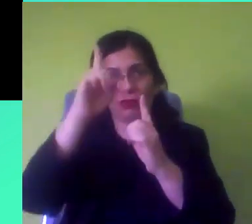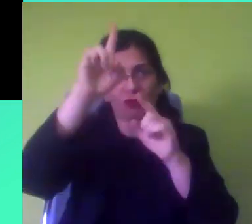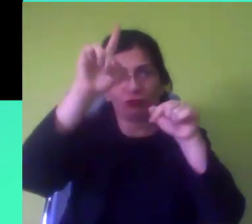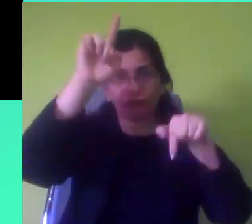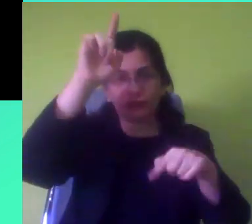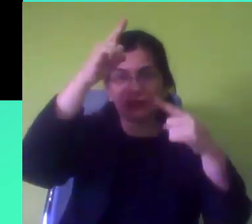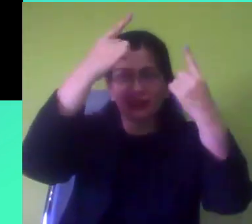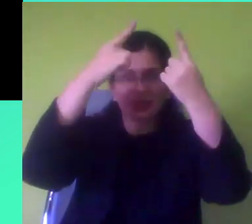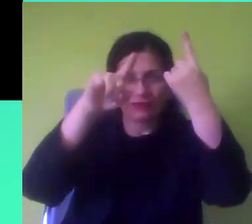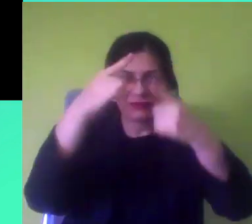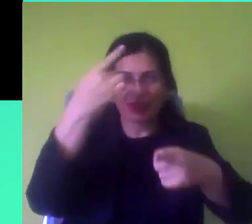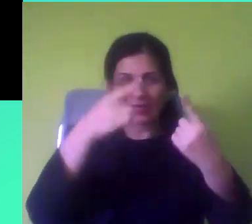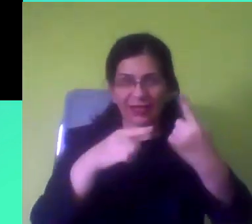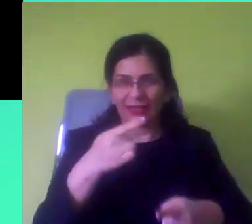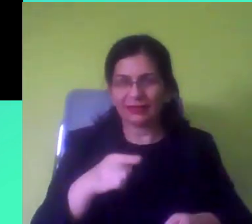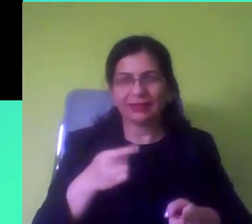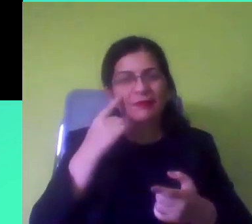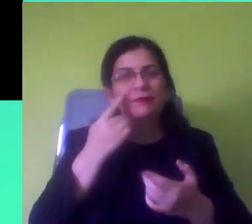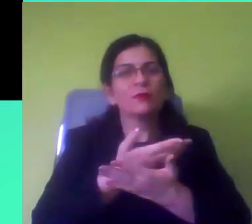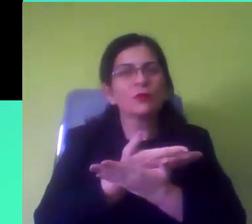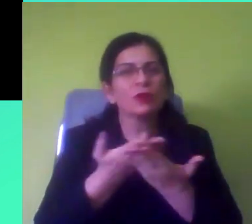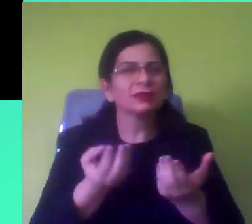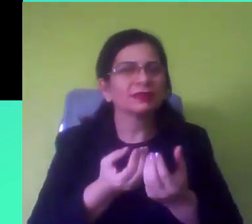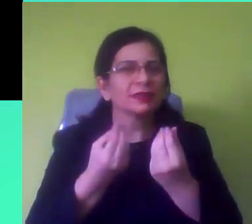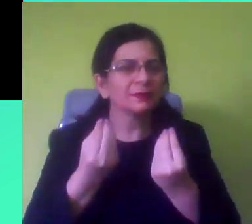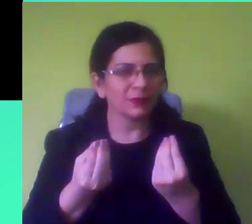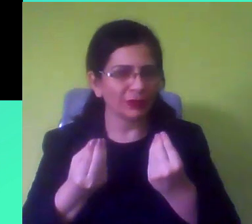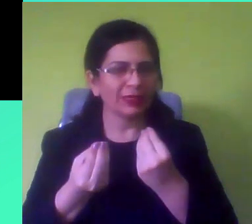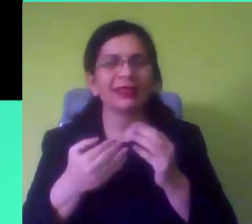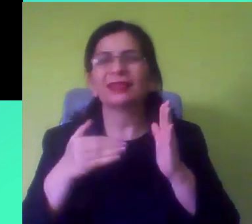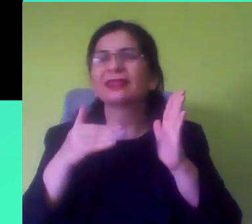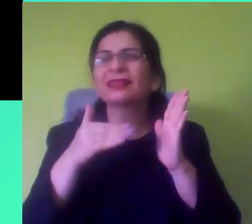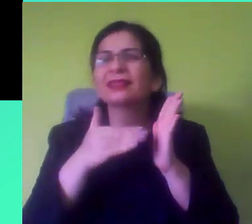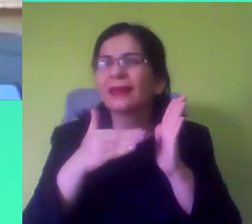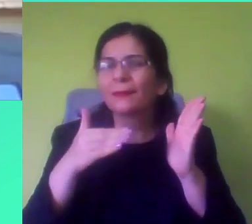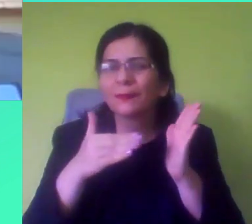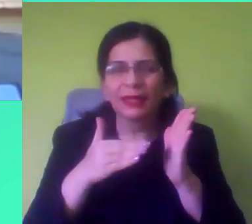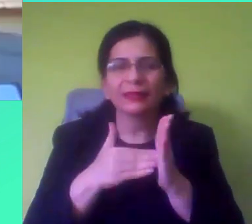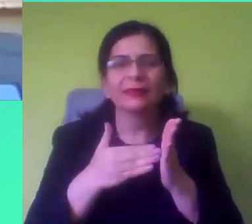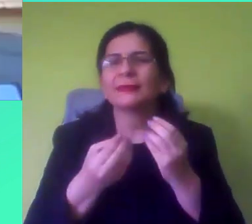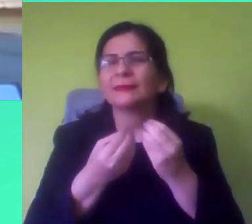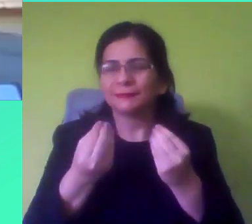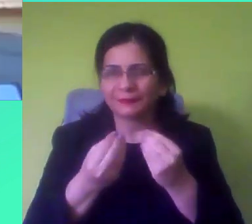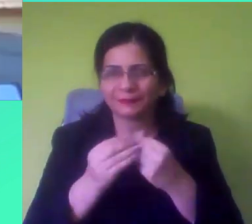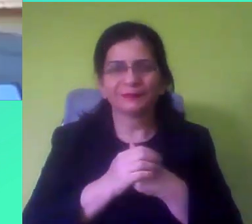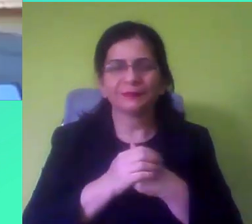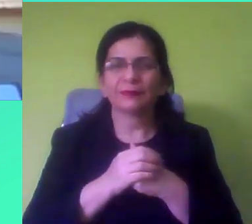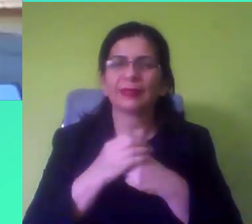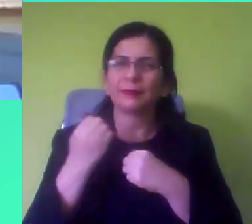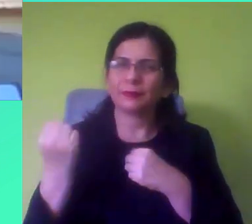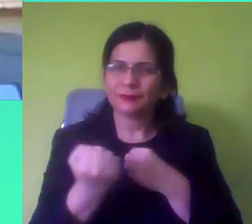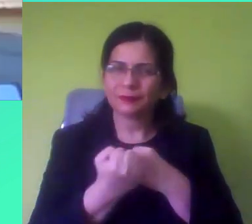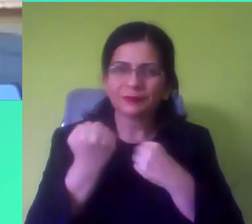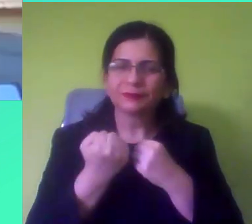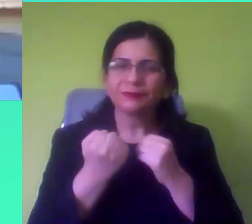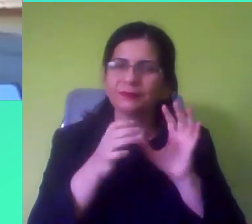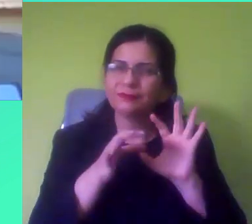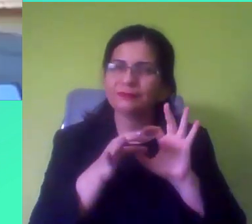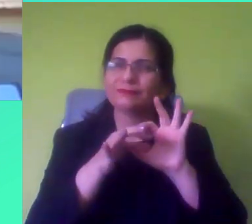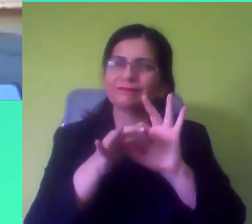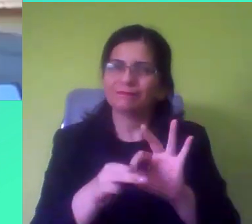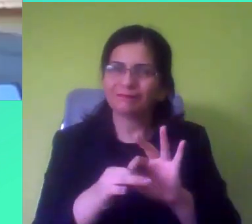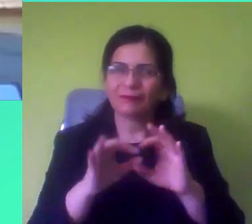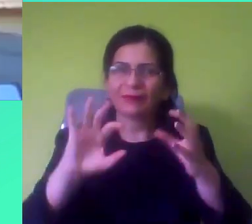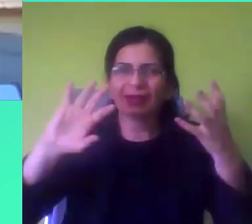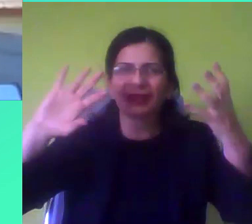esto se debe a que la distribución de los glaciares va a depender fuertemente de la relación que hay entre